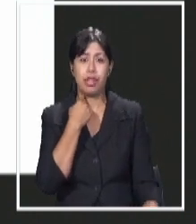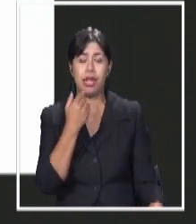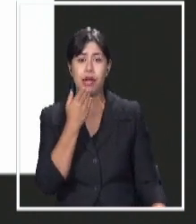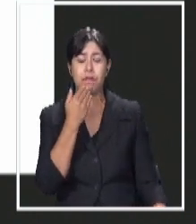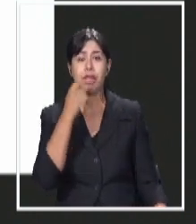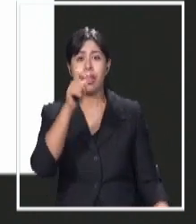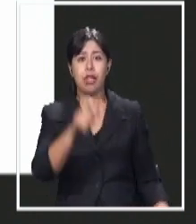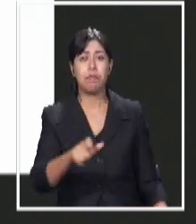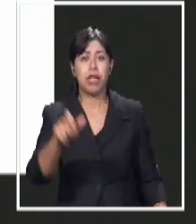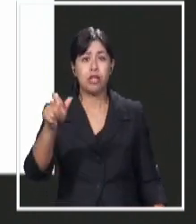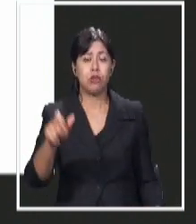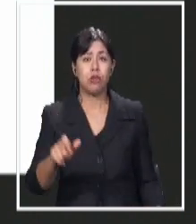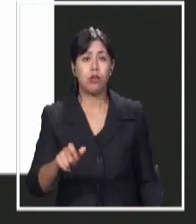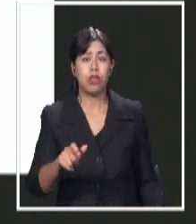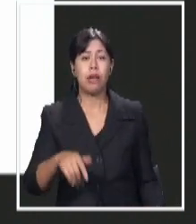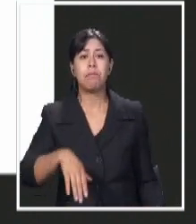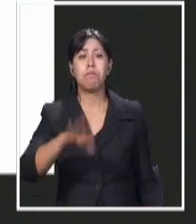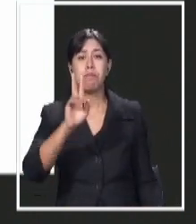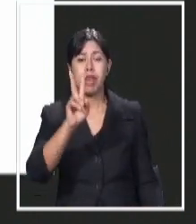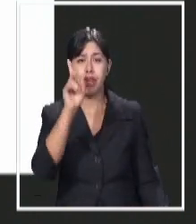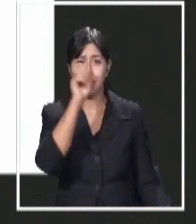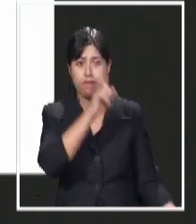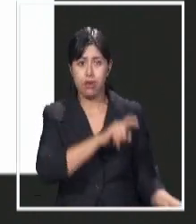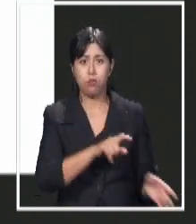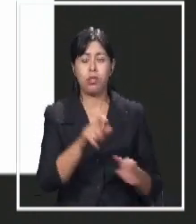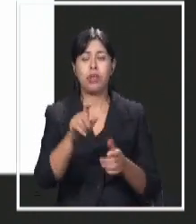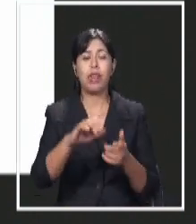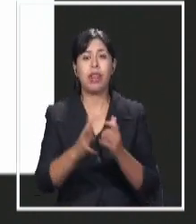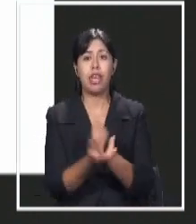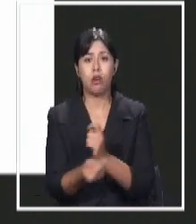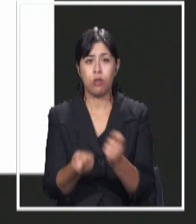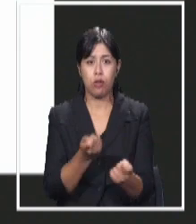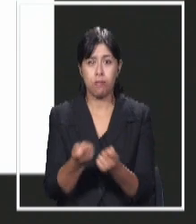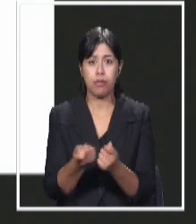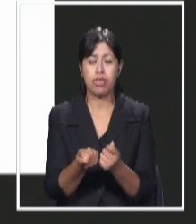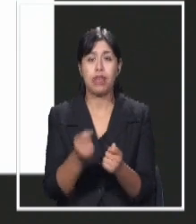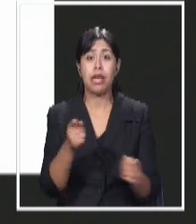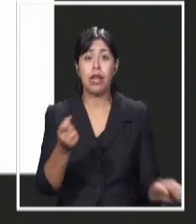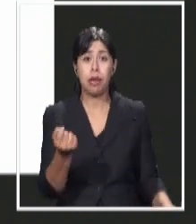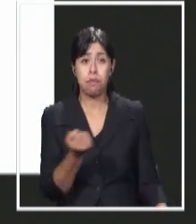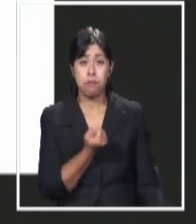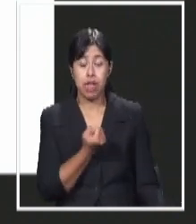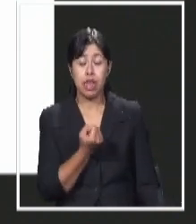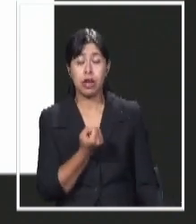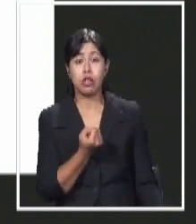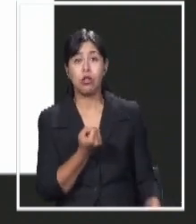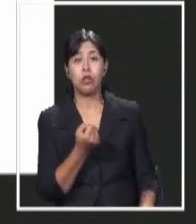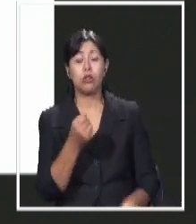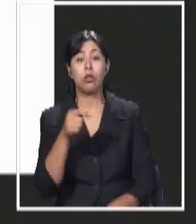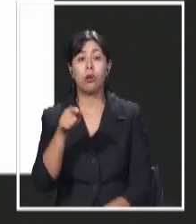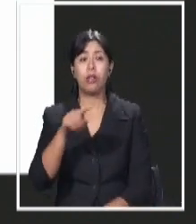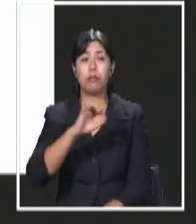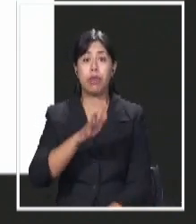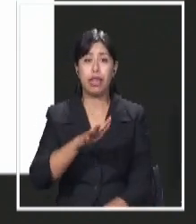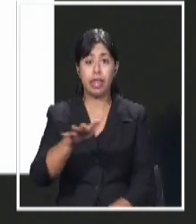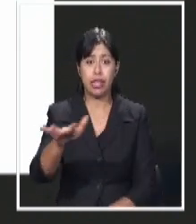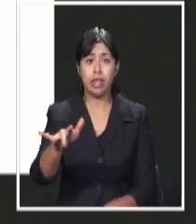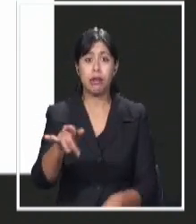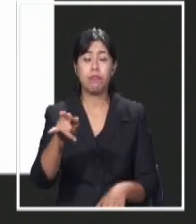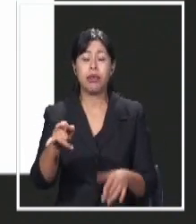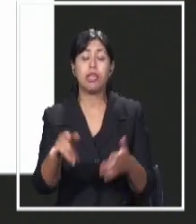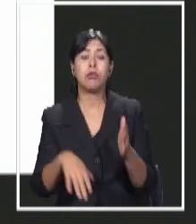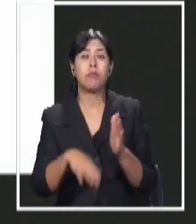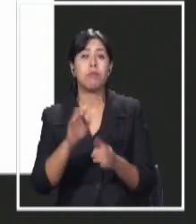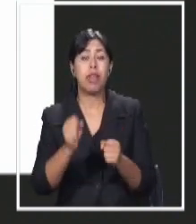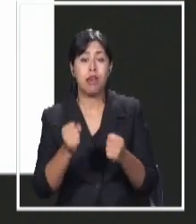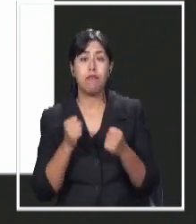de mayor dificultad, que están en condiciones de mayor dificultad económica. El impacto de la pandemia en salud mental fue mucho